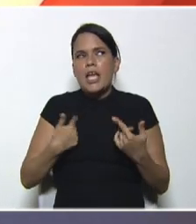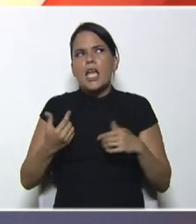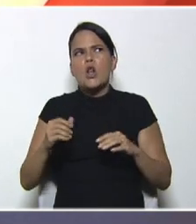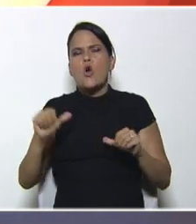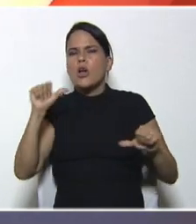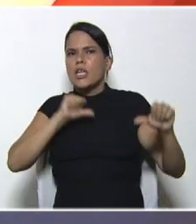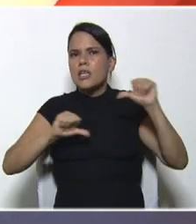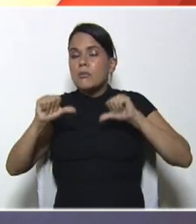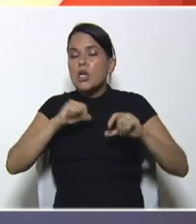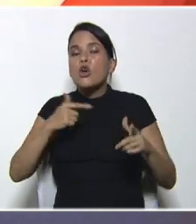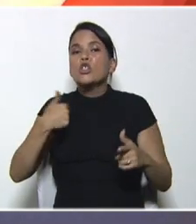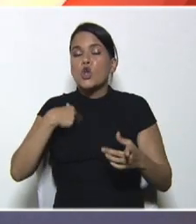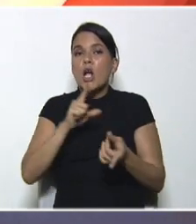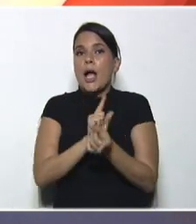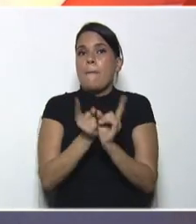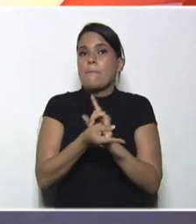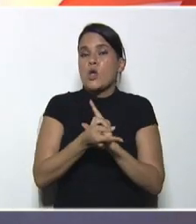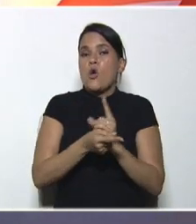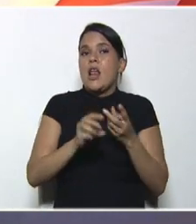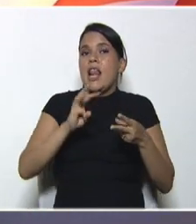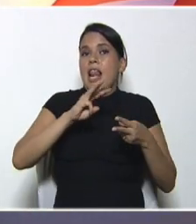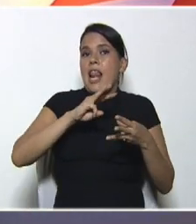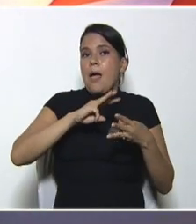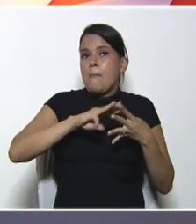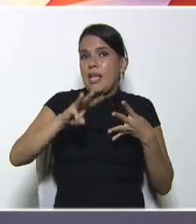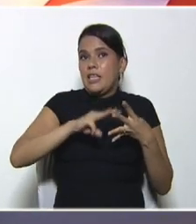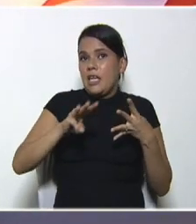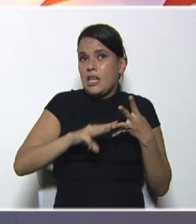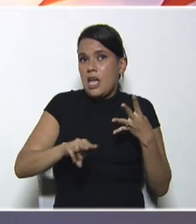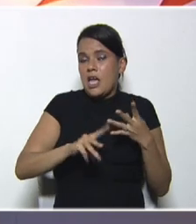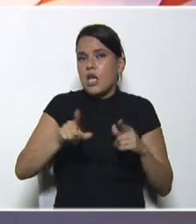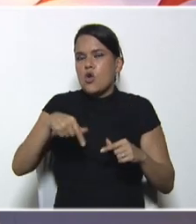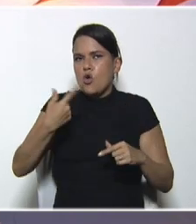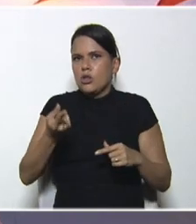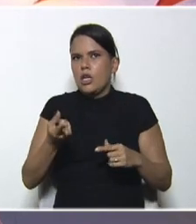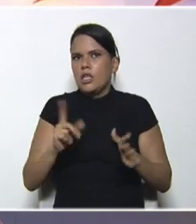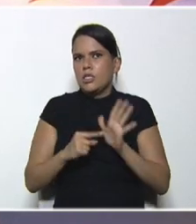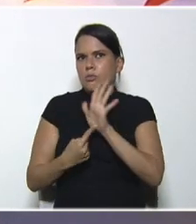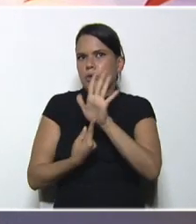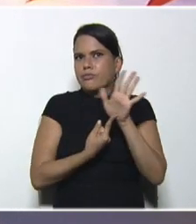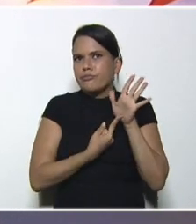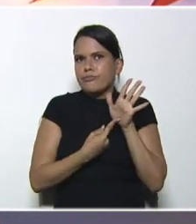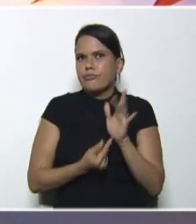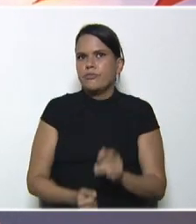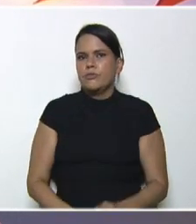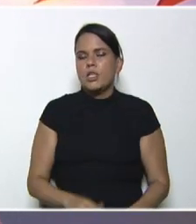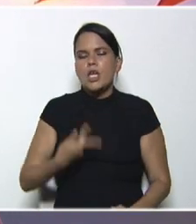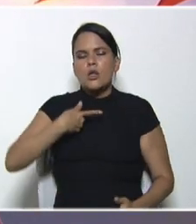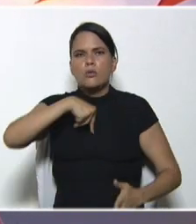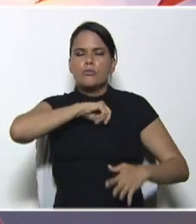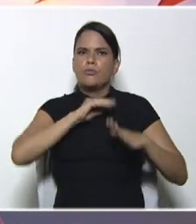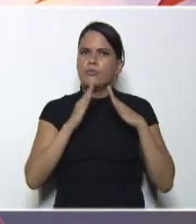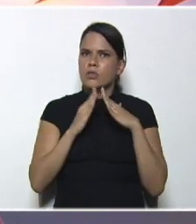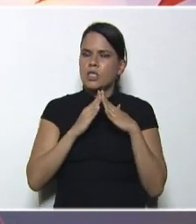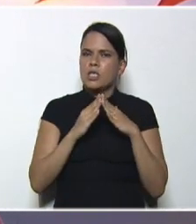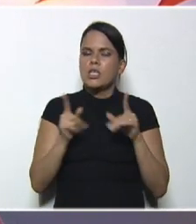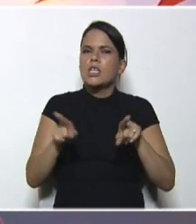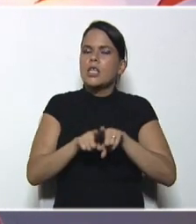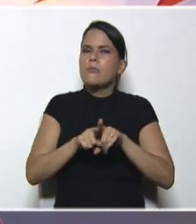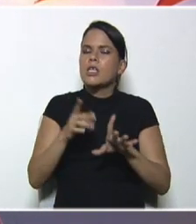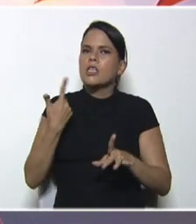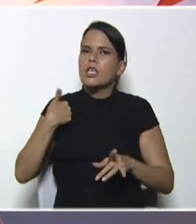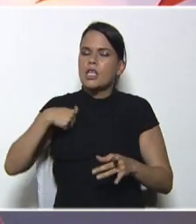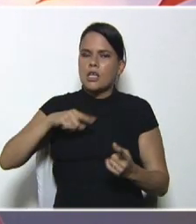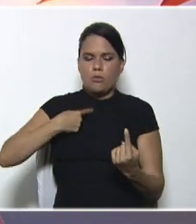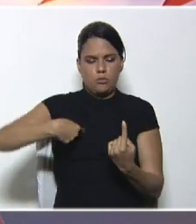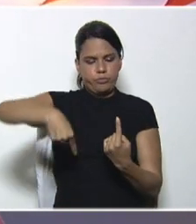otra, totalmente diferente, y hay evidencia de ello. Entonces, en nuestro hogar también tenemos